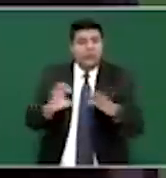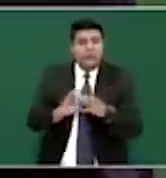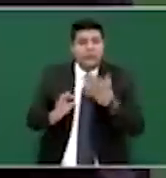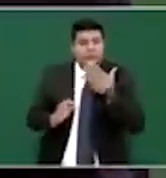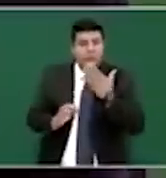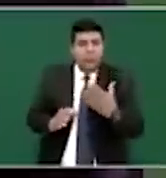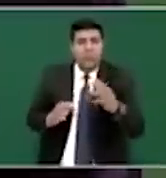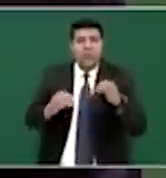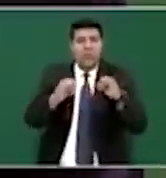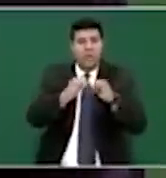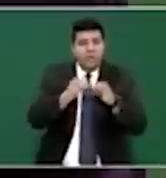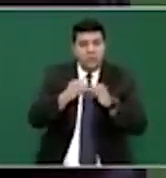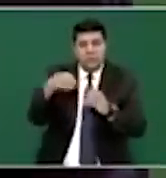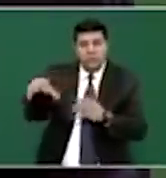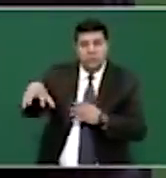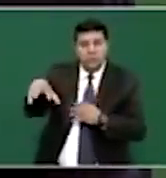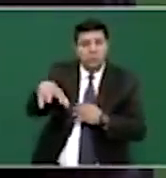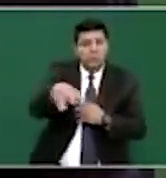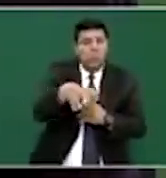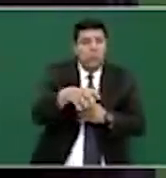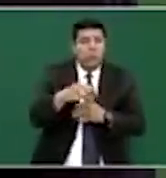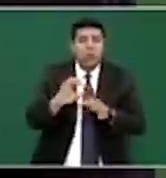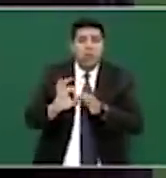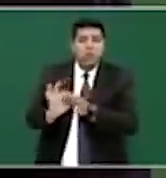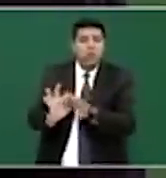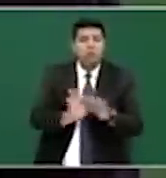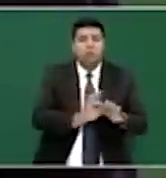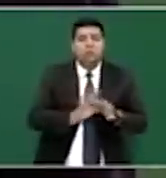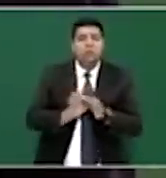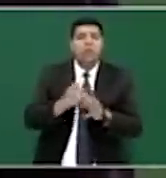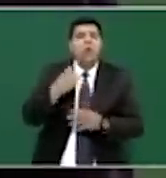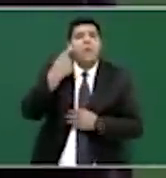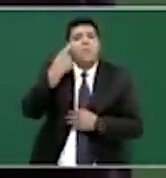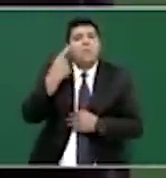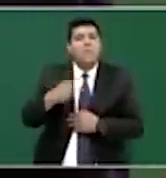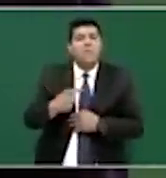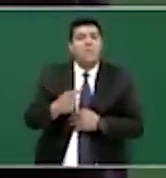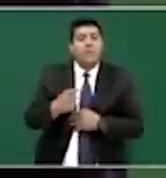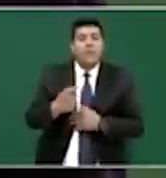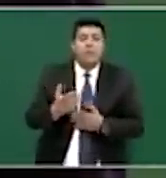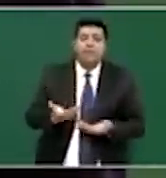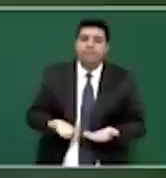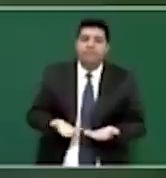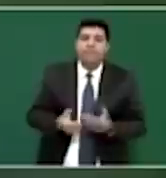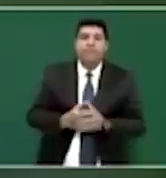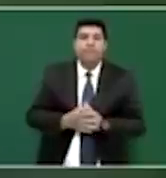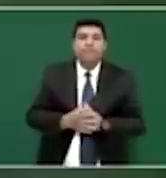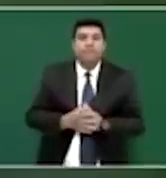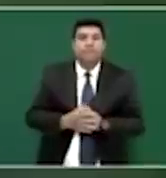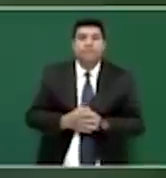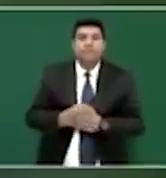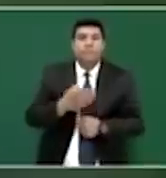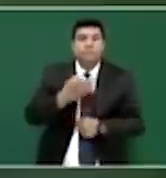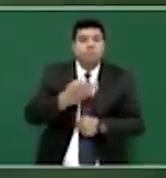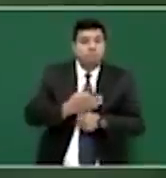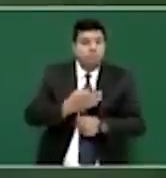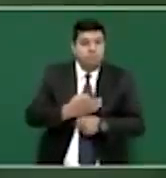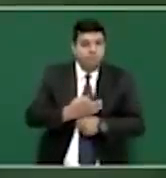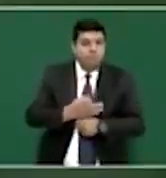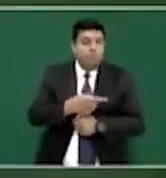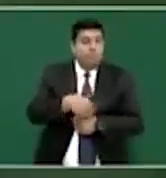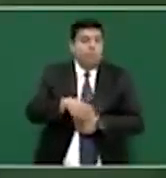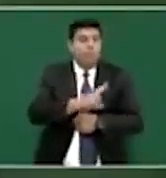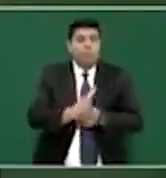unir instituciones para atender el problema de